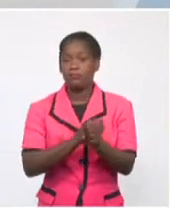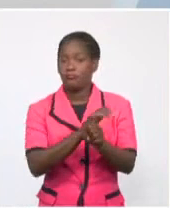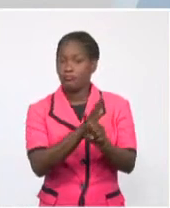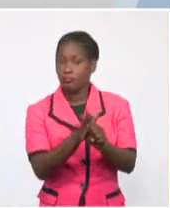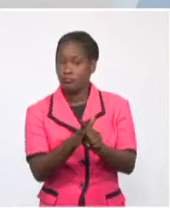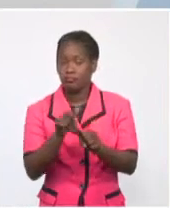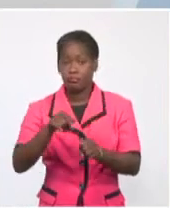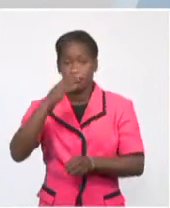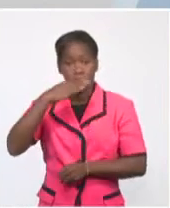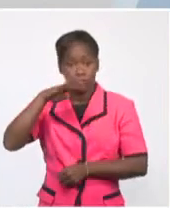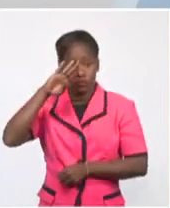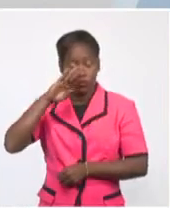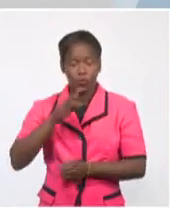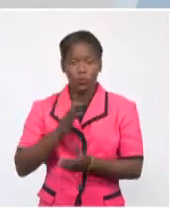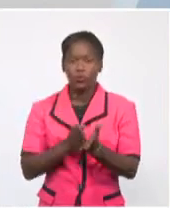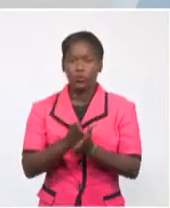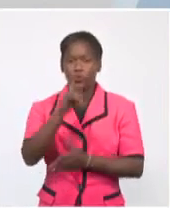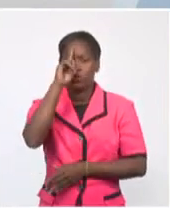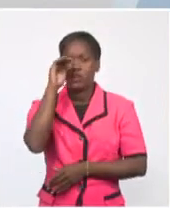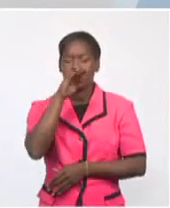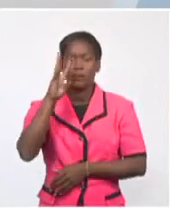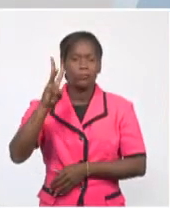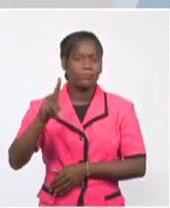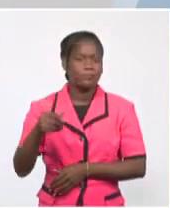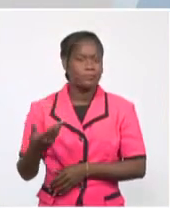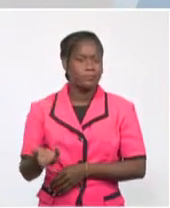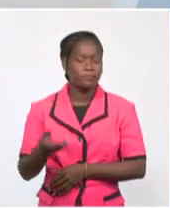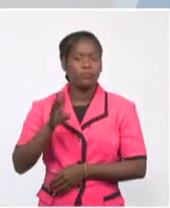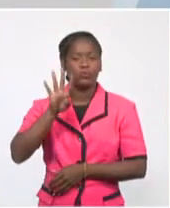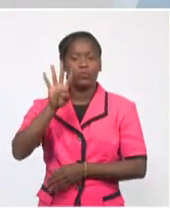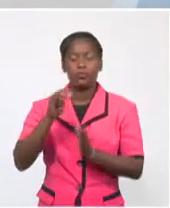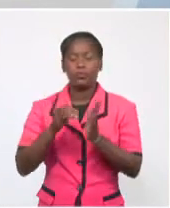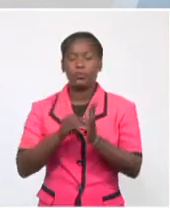COVID-19, se mantienen activos, ingresados